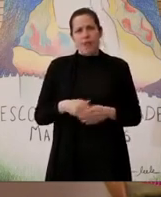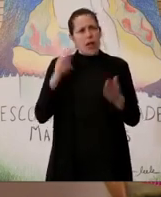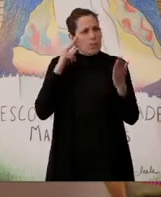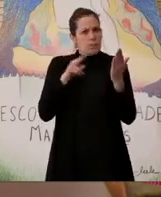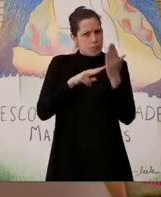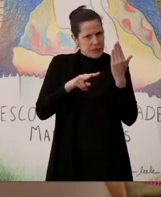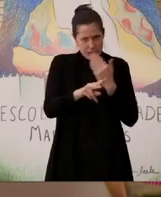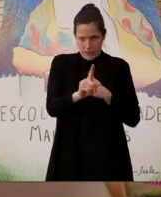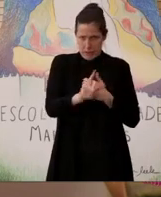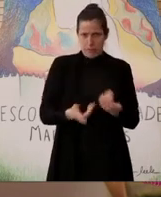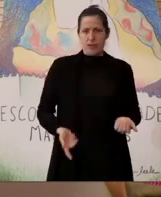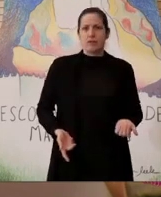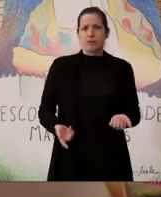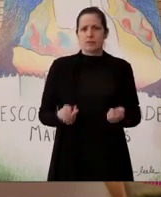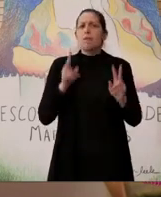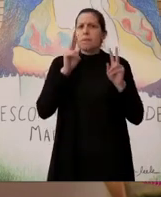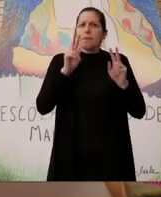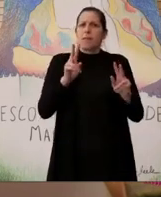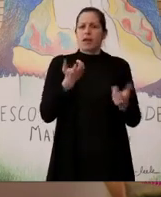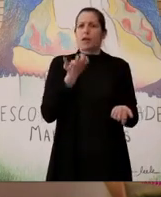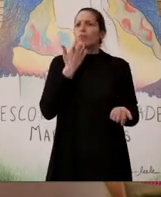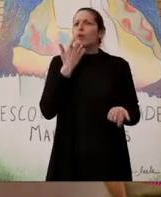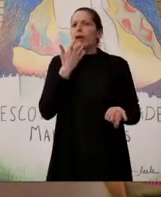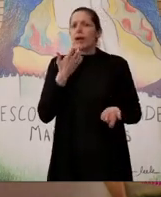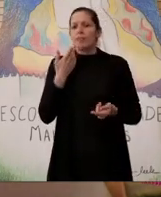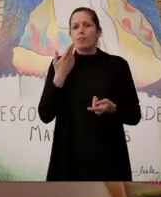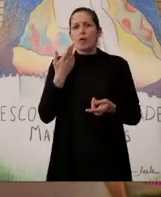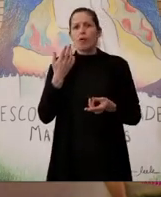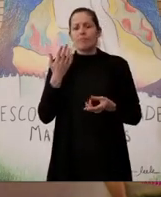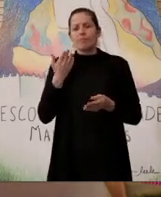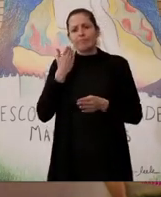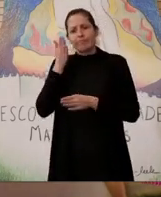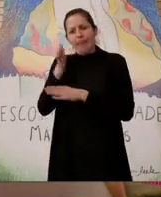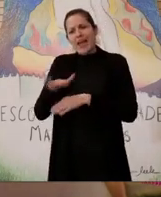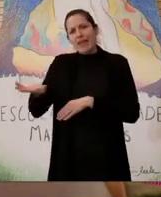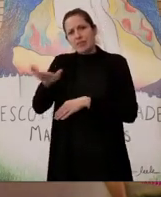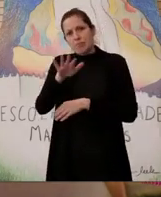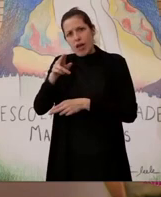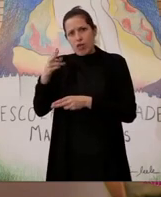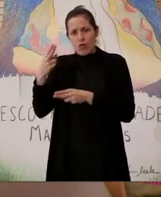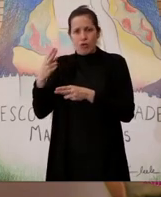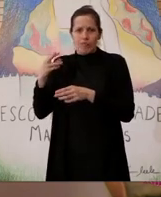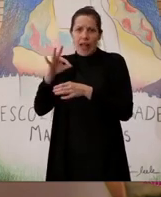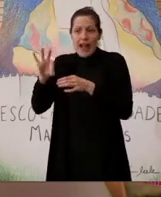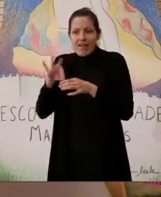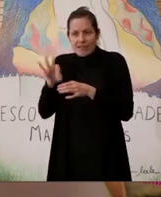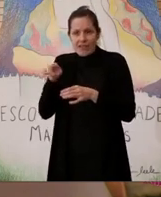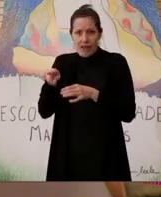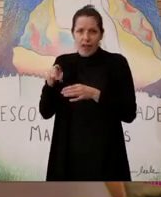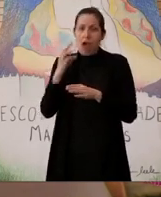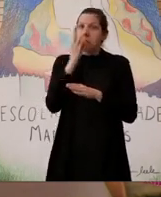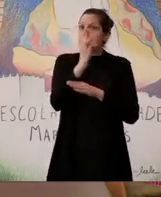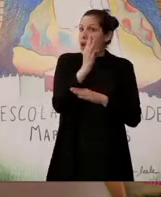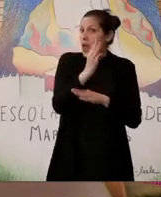cafeterías son espacios de spoilers dos dos reunidos dos plenos parlamentarios o